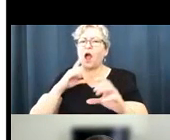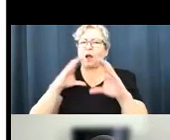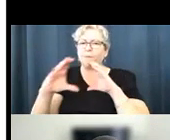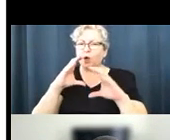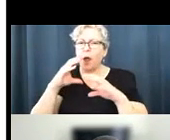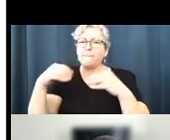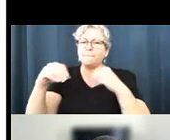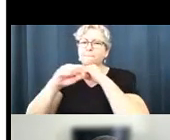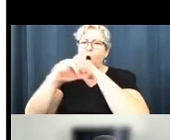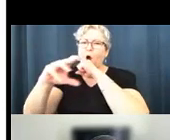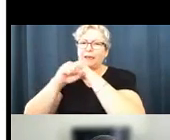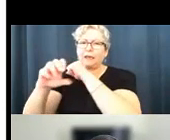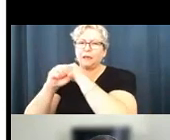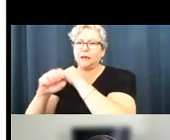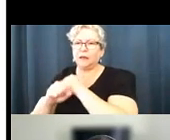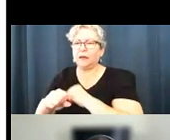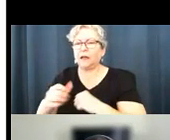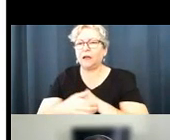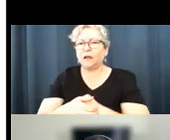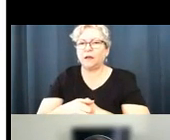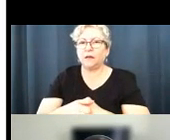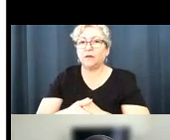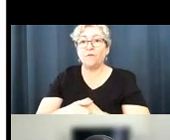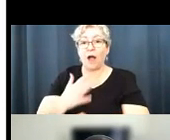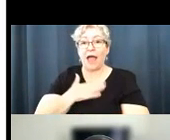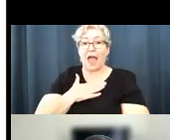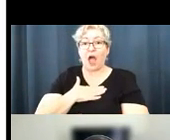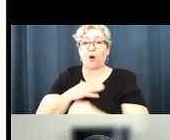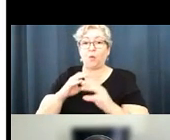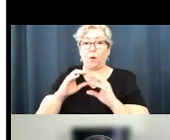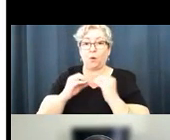cliente, tenemos las comunicaciones y el mercadeo.